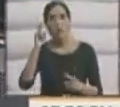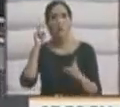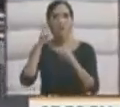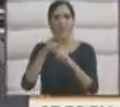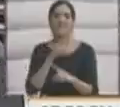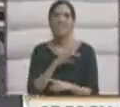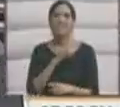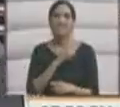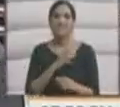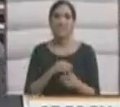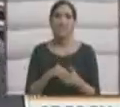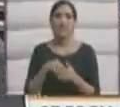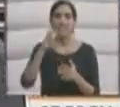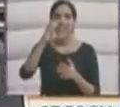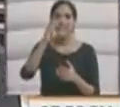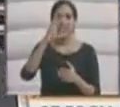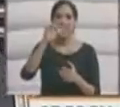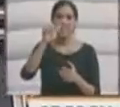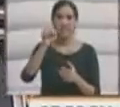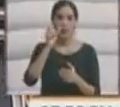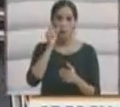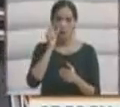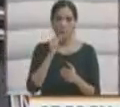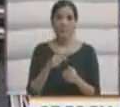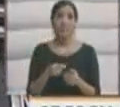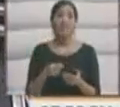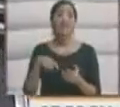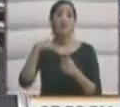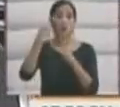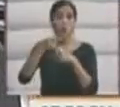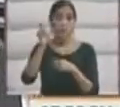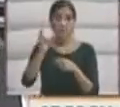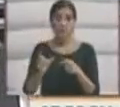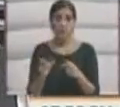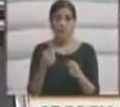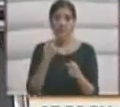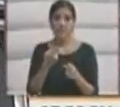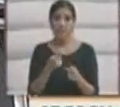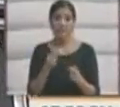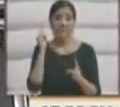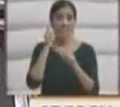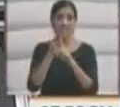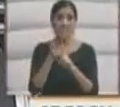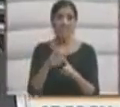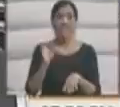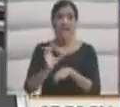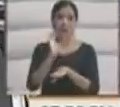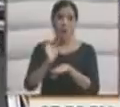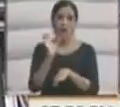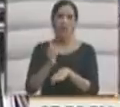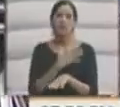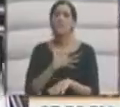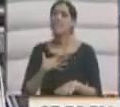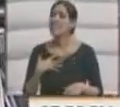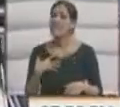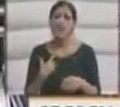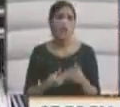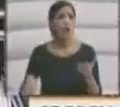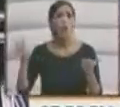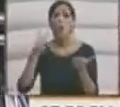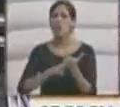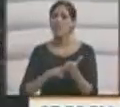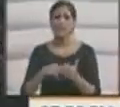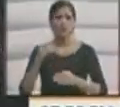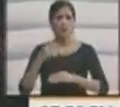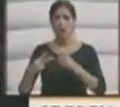Chile, Cristian Leal. Y aquí, Fran Arturo Hernández dice, desde Riobamba, Ecuador, quiero regresar, nos tratan